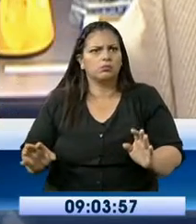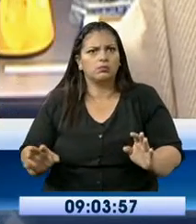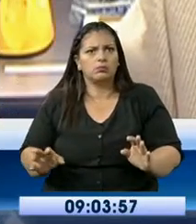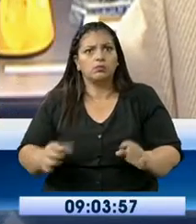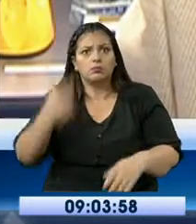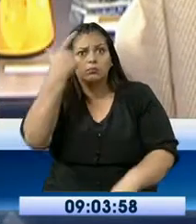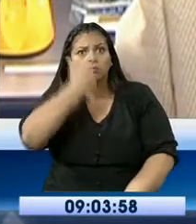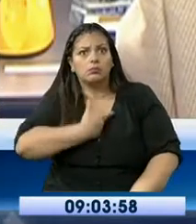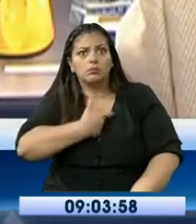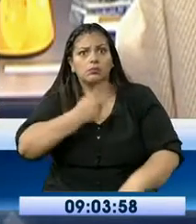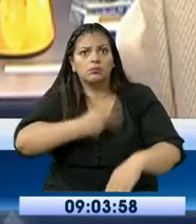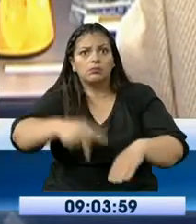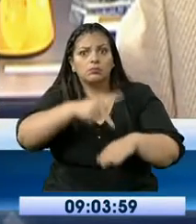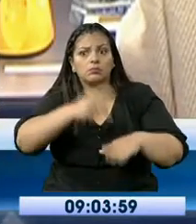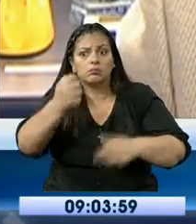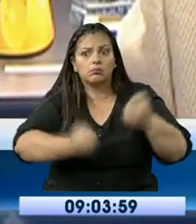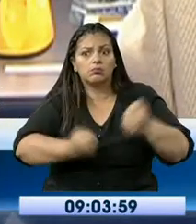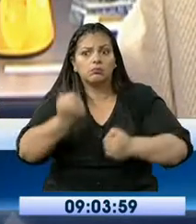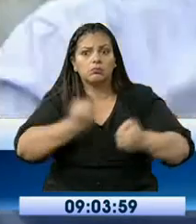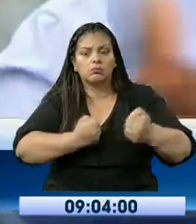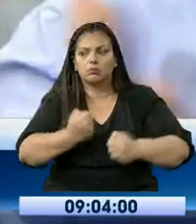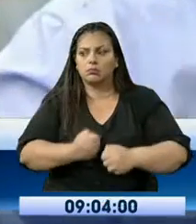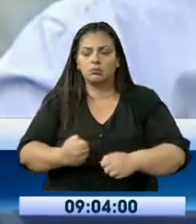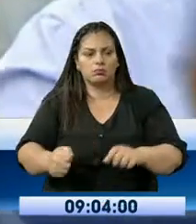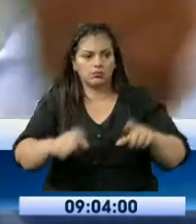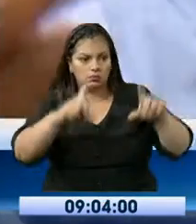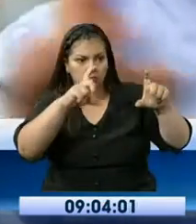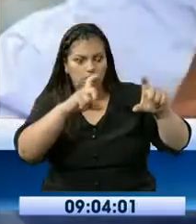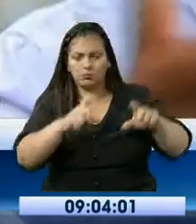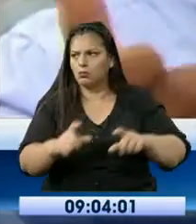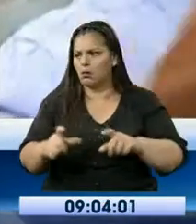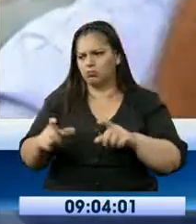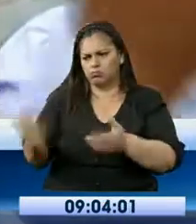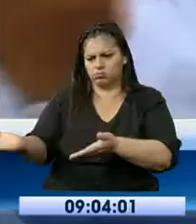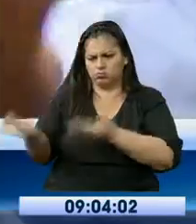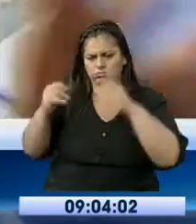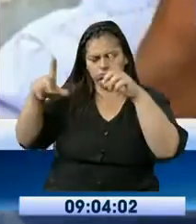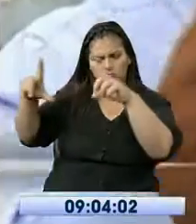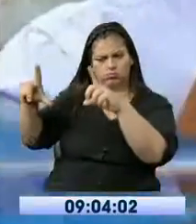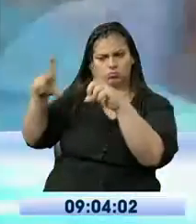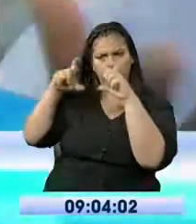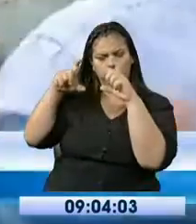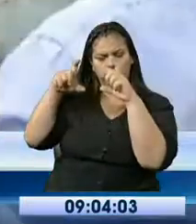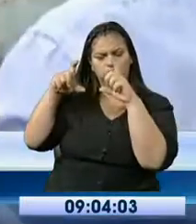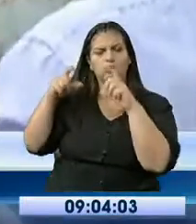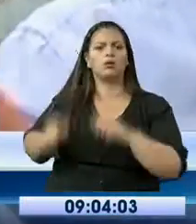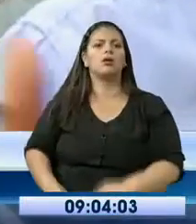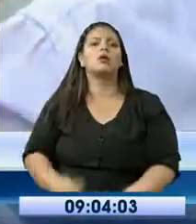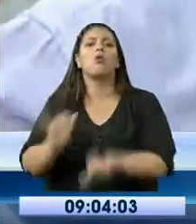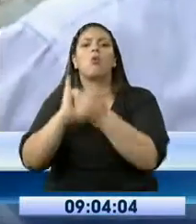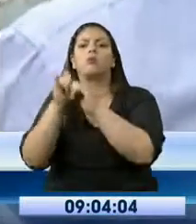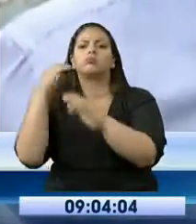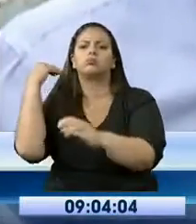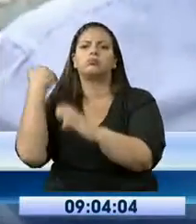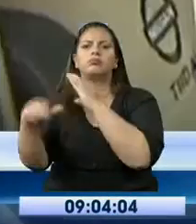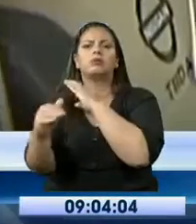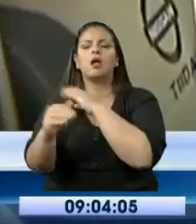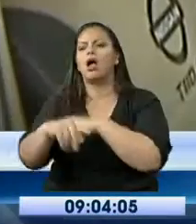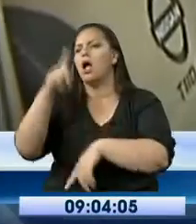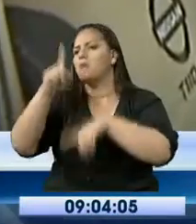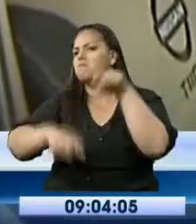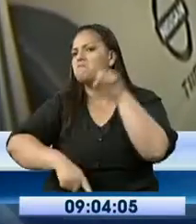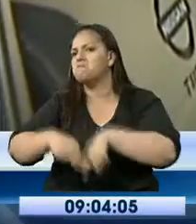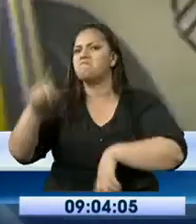no va a tomar a mal. Y mandarlo por WhatsApp una foto a su amigo, a su hermano, a su pariente. Este dirigente de la